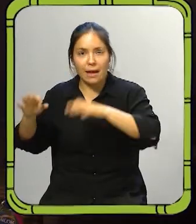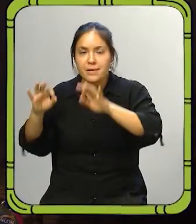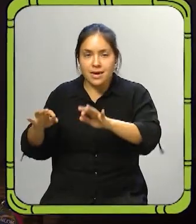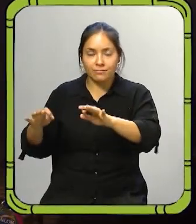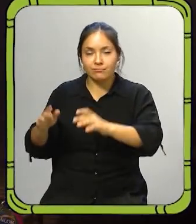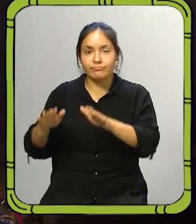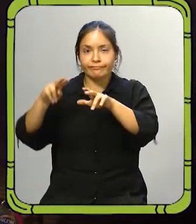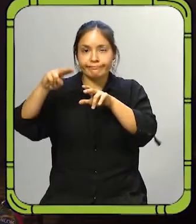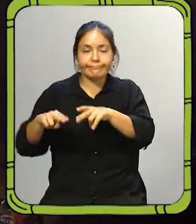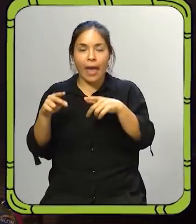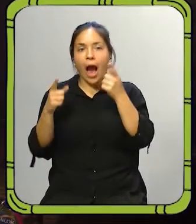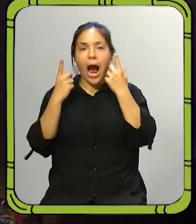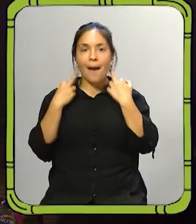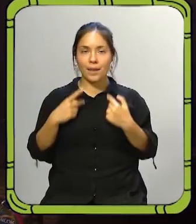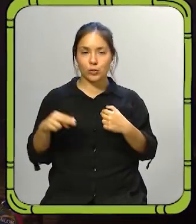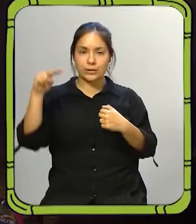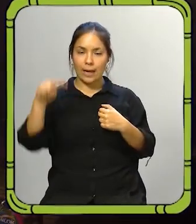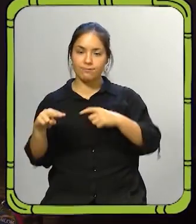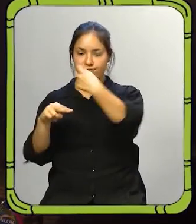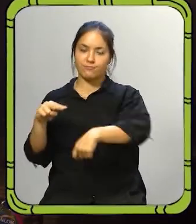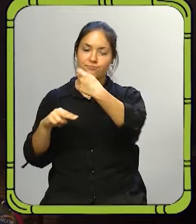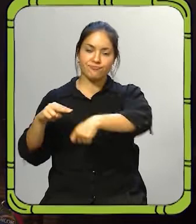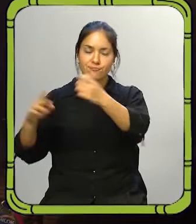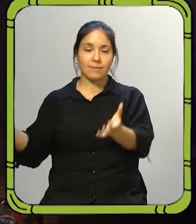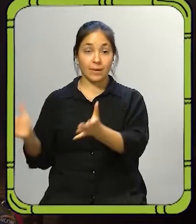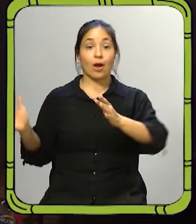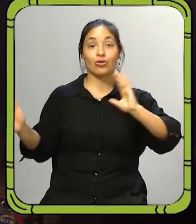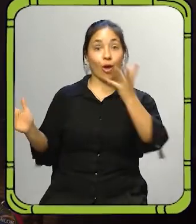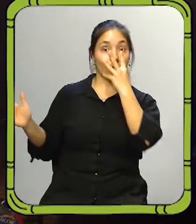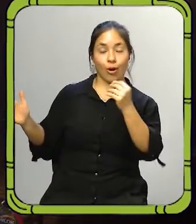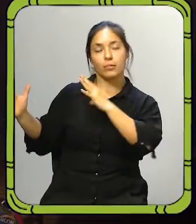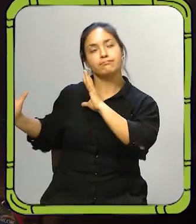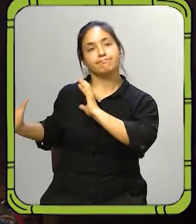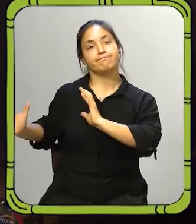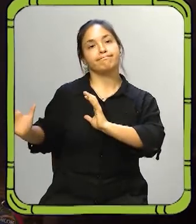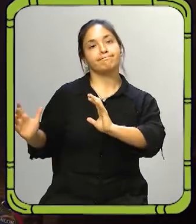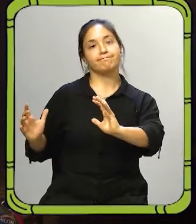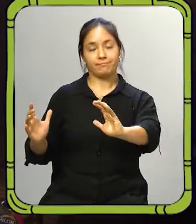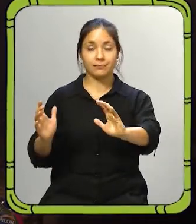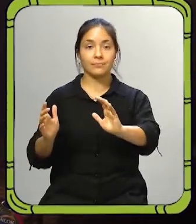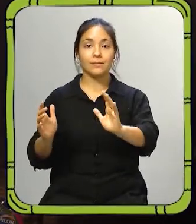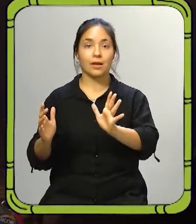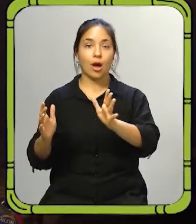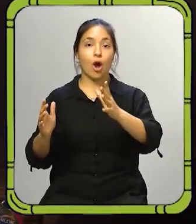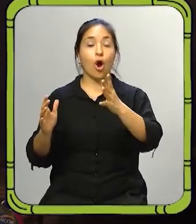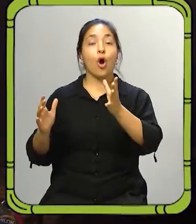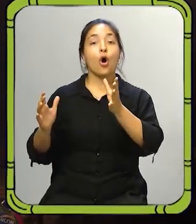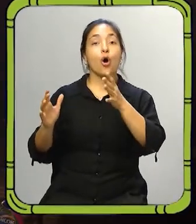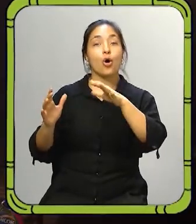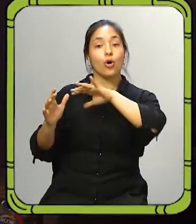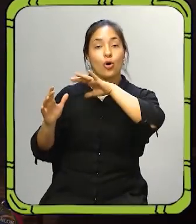atada, iba la Caperucita Feroz. Sí, imagínate. Los lobitos apoyaron la cama junto al